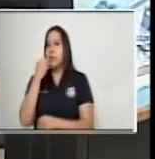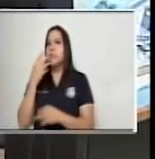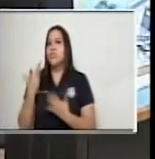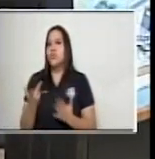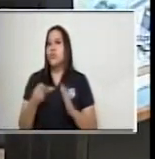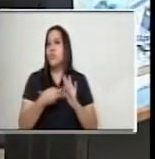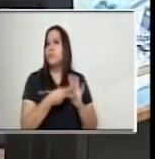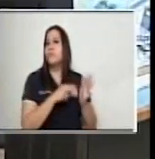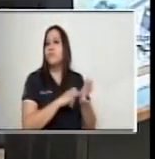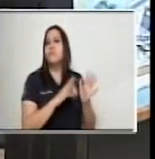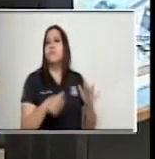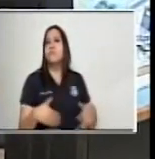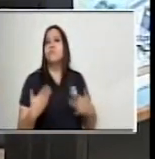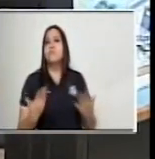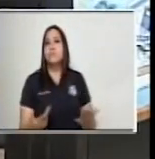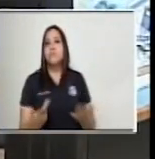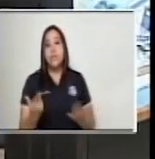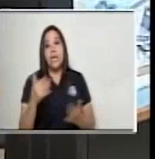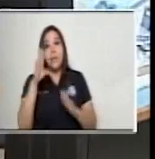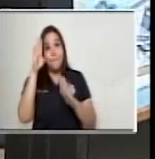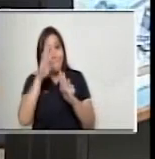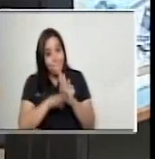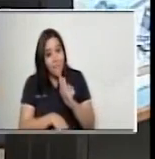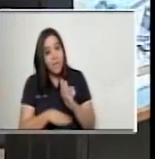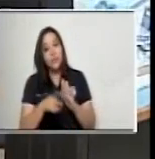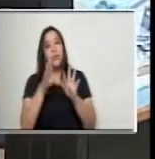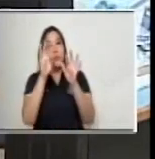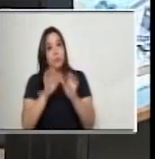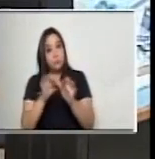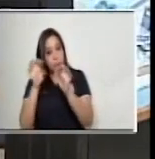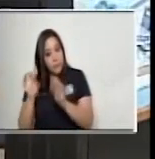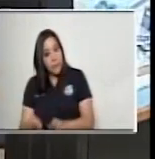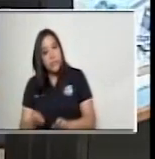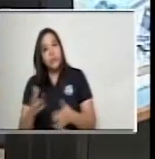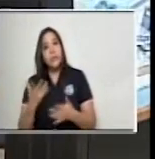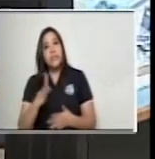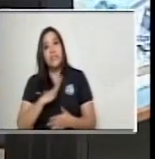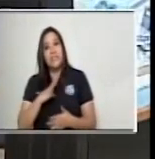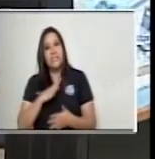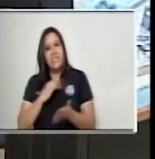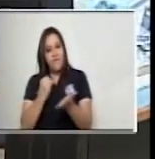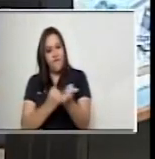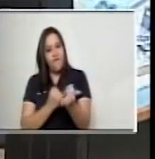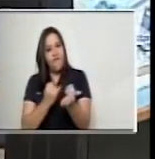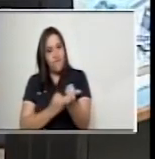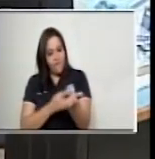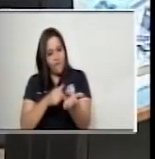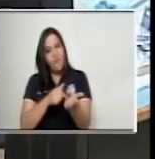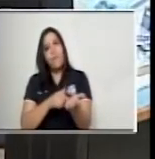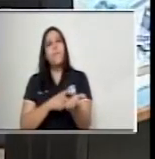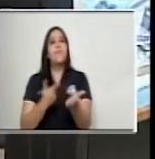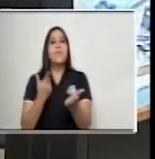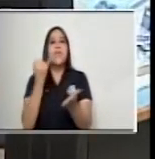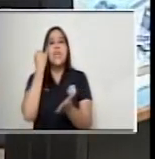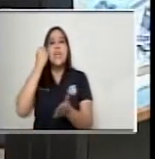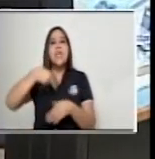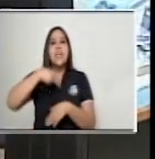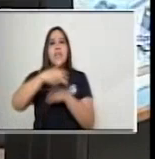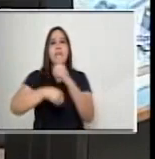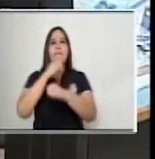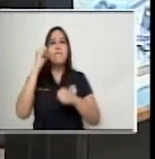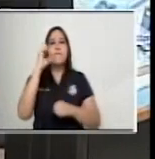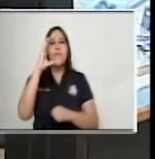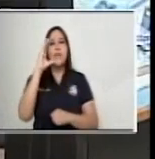quiere decir esto? Hay menos personas que padecen enfermedades infecciosas, que se contagian por falta de